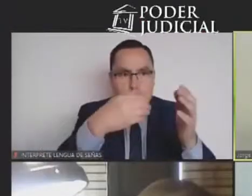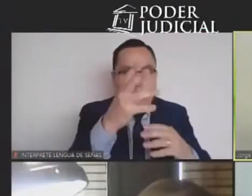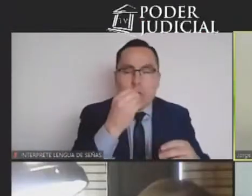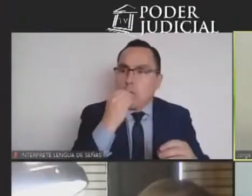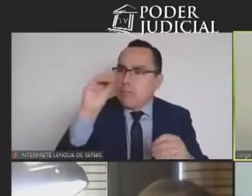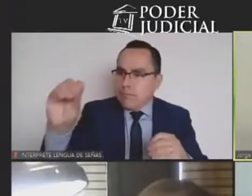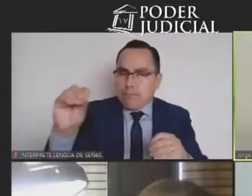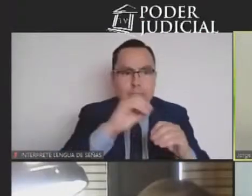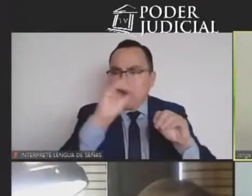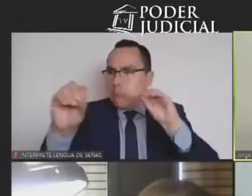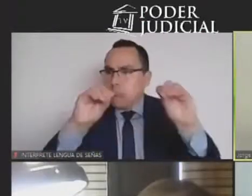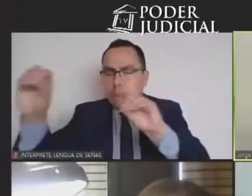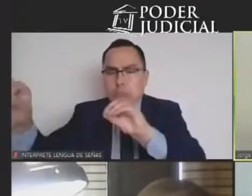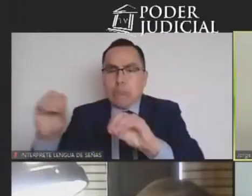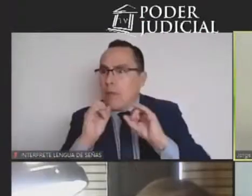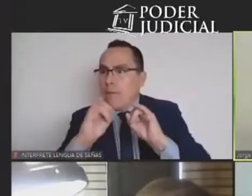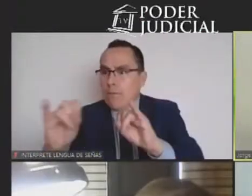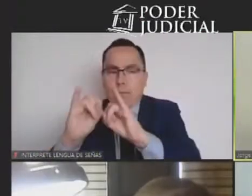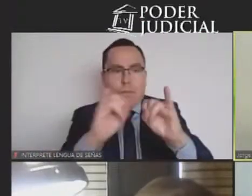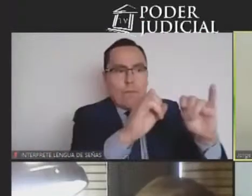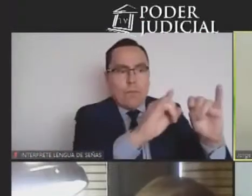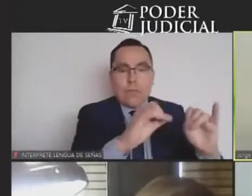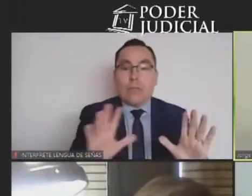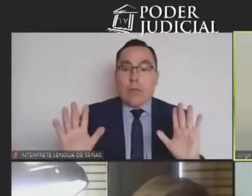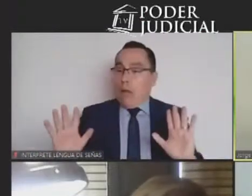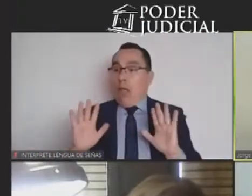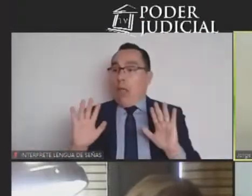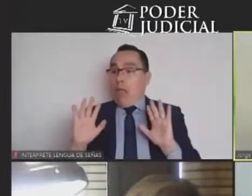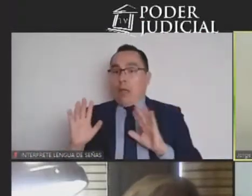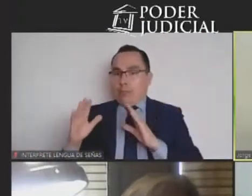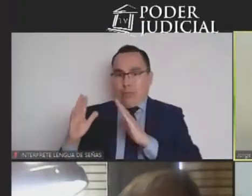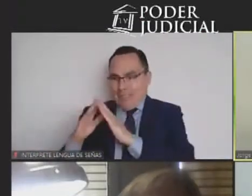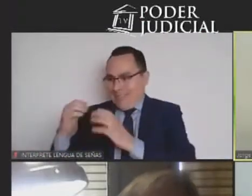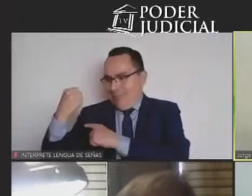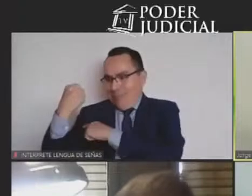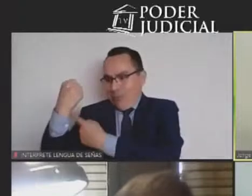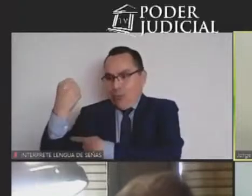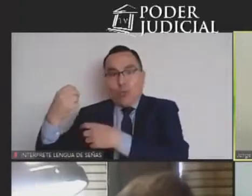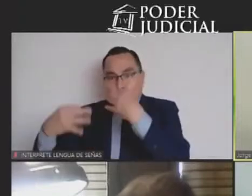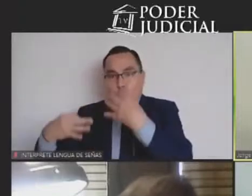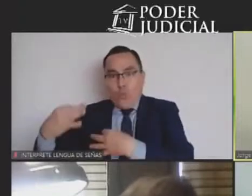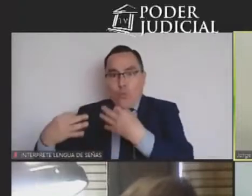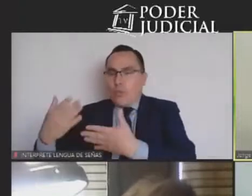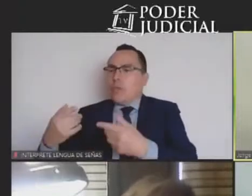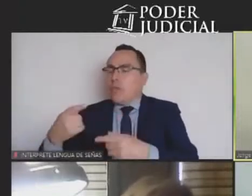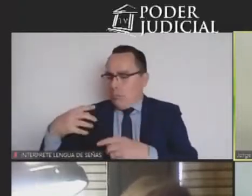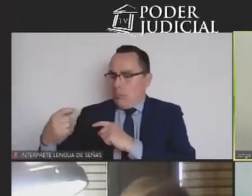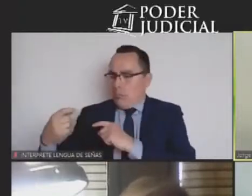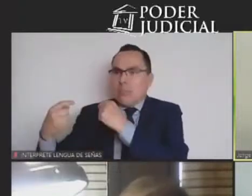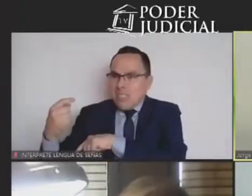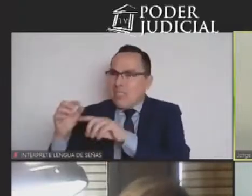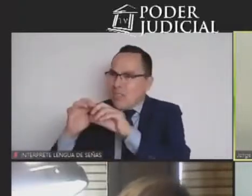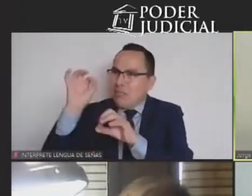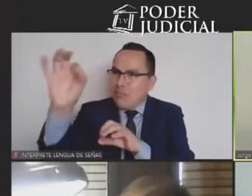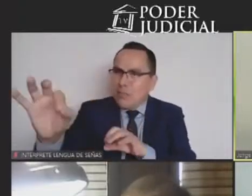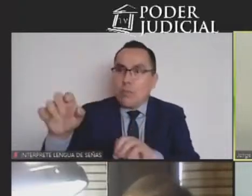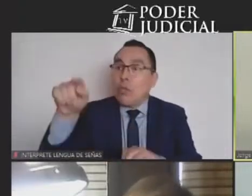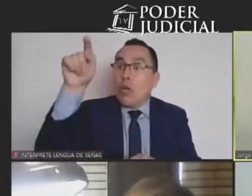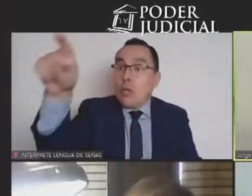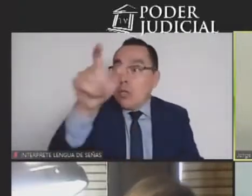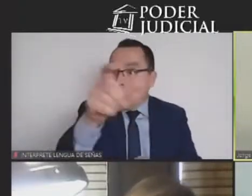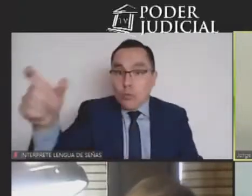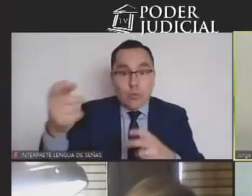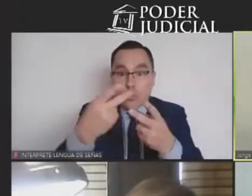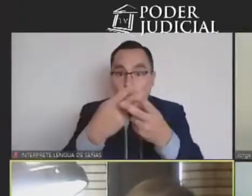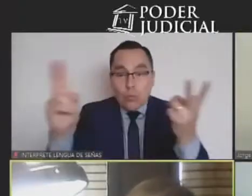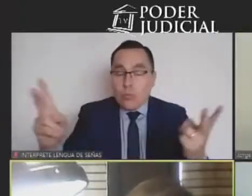jurídica a las personas sobre qué acciones judiciales tomar, por ejemplo? Y si se hace eso, él asume, el que